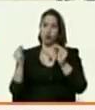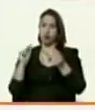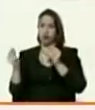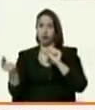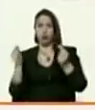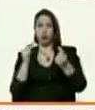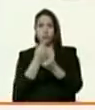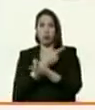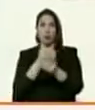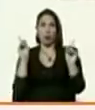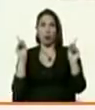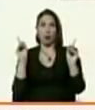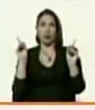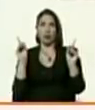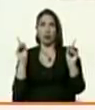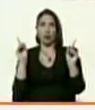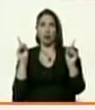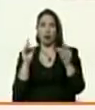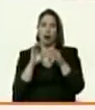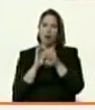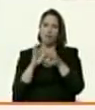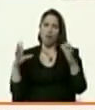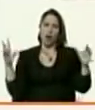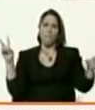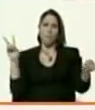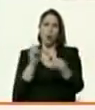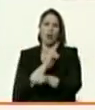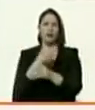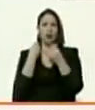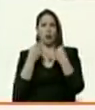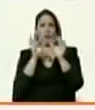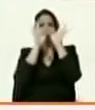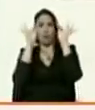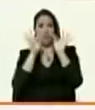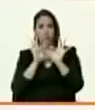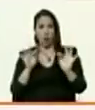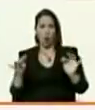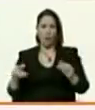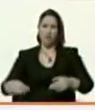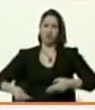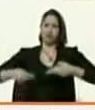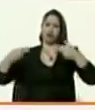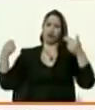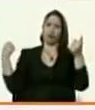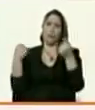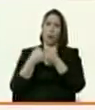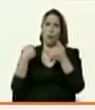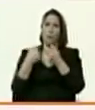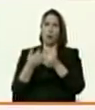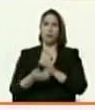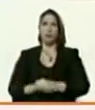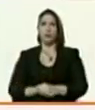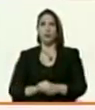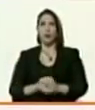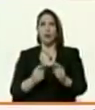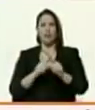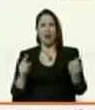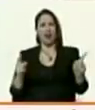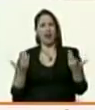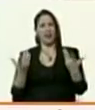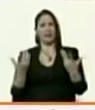democrático, alejar la violencia como mecanismo de combate para dirimir las diferencias